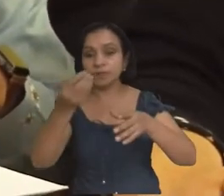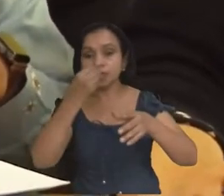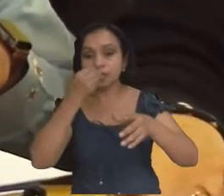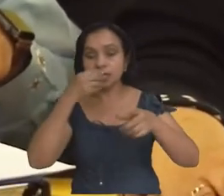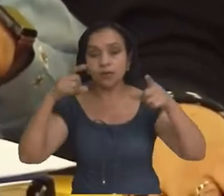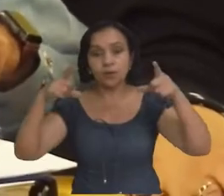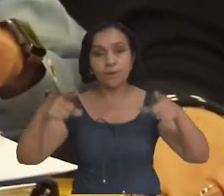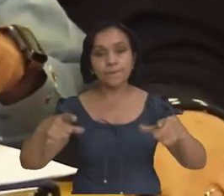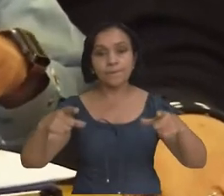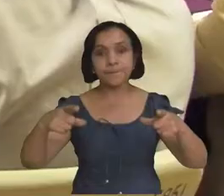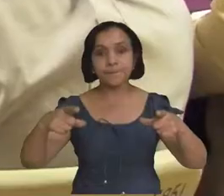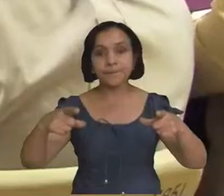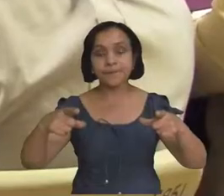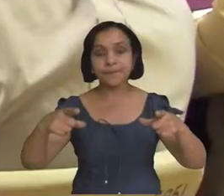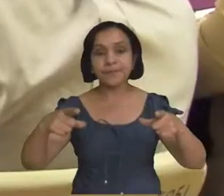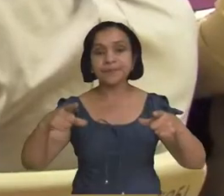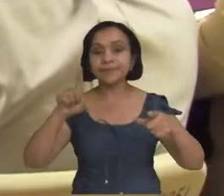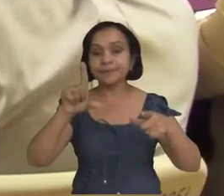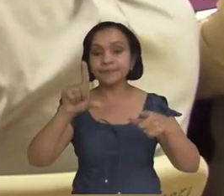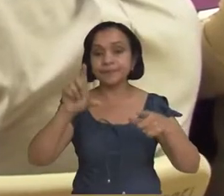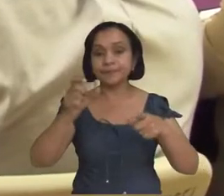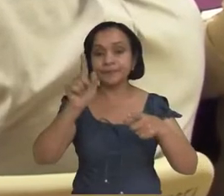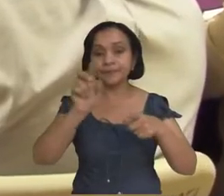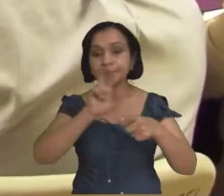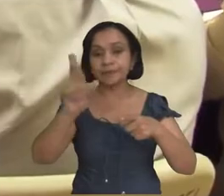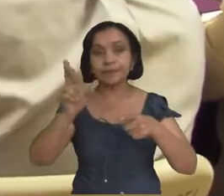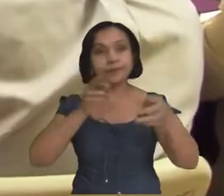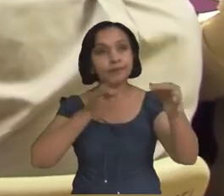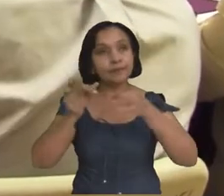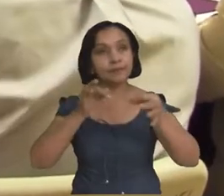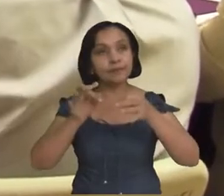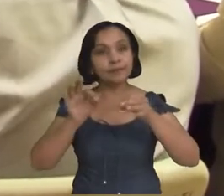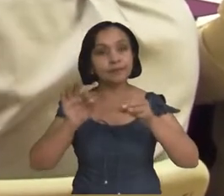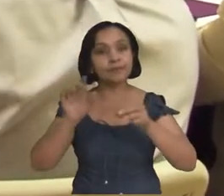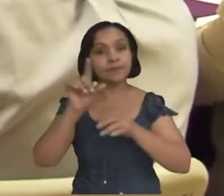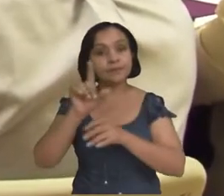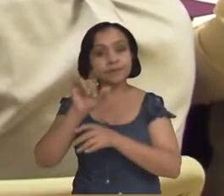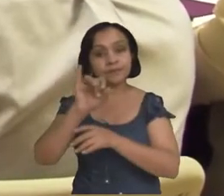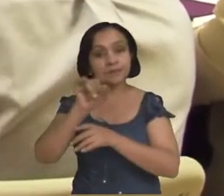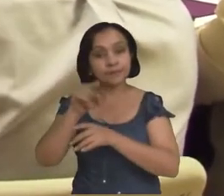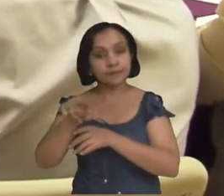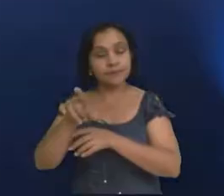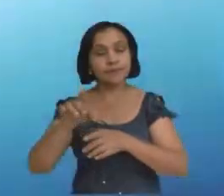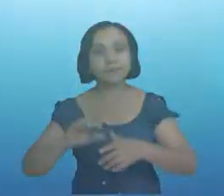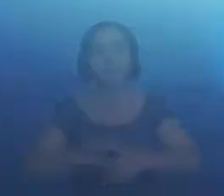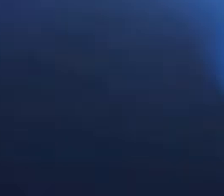básica. Con cámara de Lester Mora para el canal parlamentario, informó Liz Escoto.